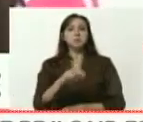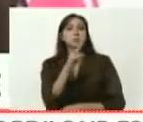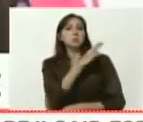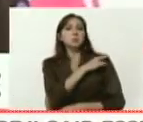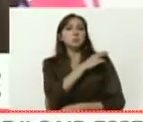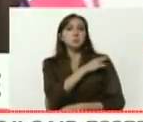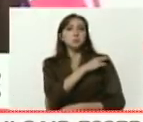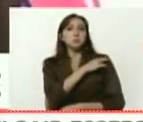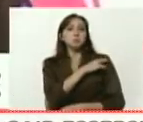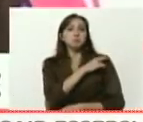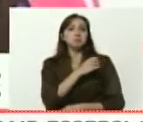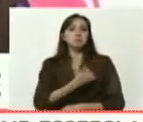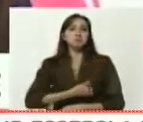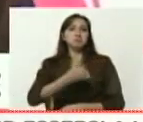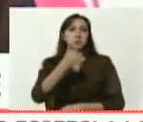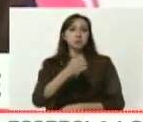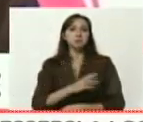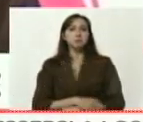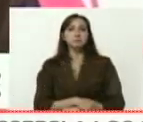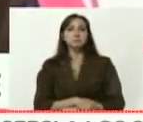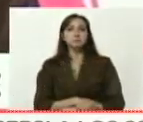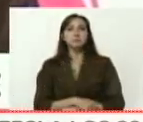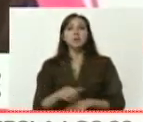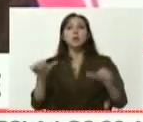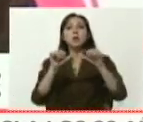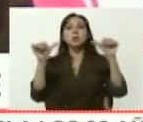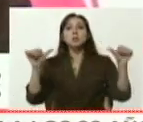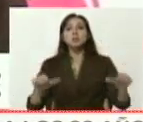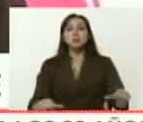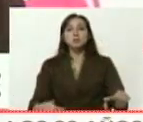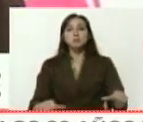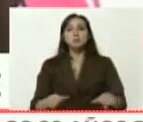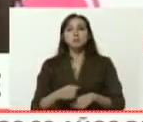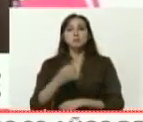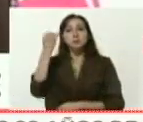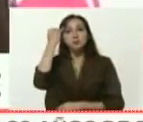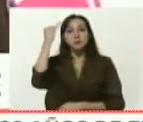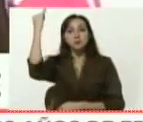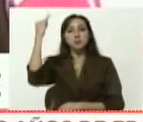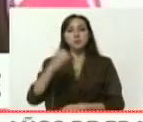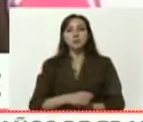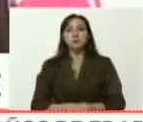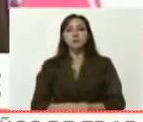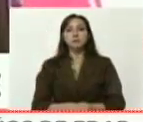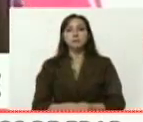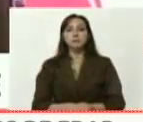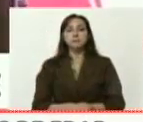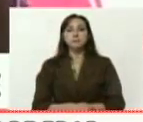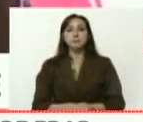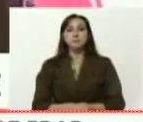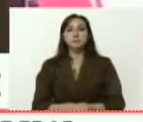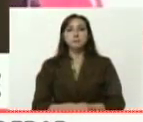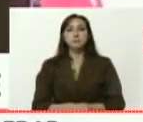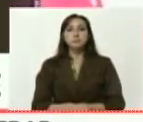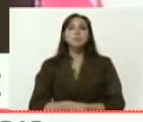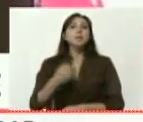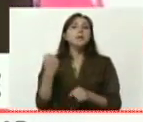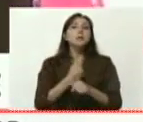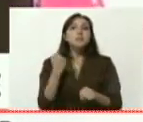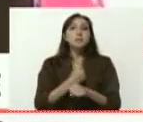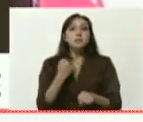vientres importados. Los sistemas de inteligencia protegiéndolos en su fechoría y trabajando